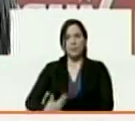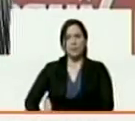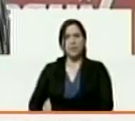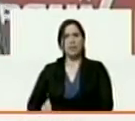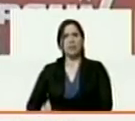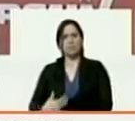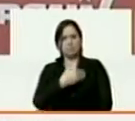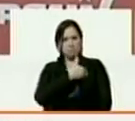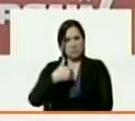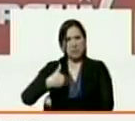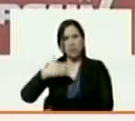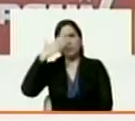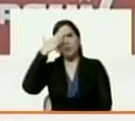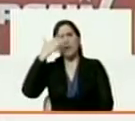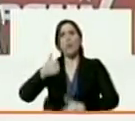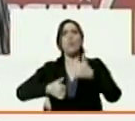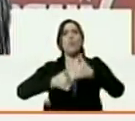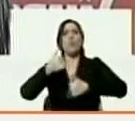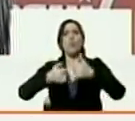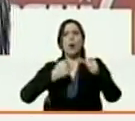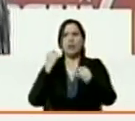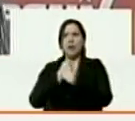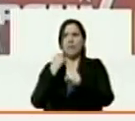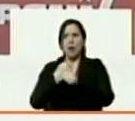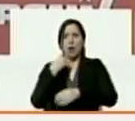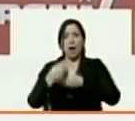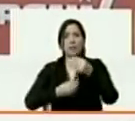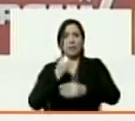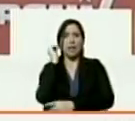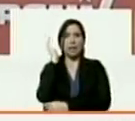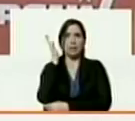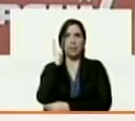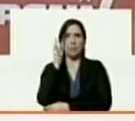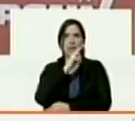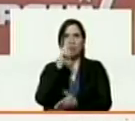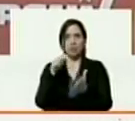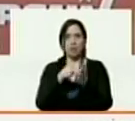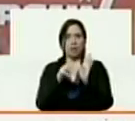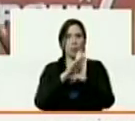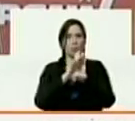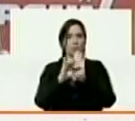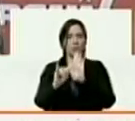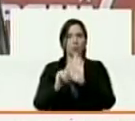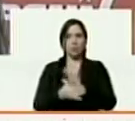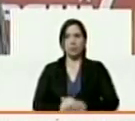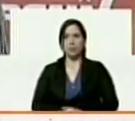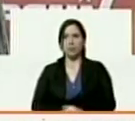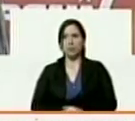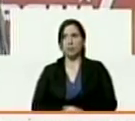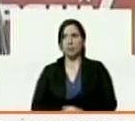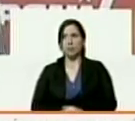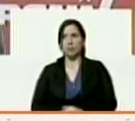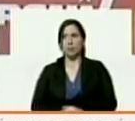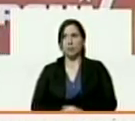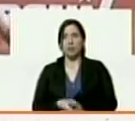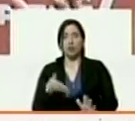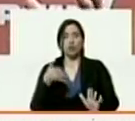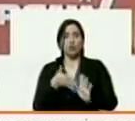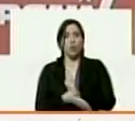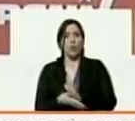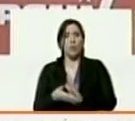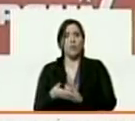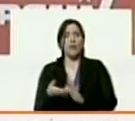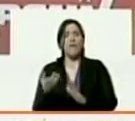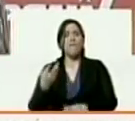saber cuál va a ser el trabajo que va a realizar la Asamblea Nacional Constituyente con respecto a los falsos positivos que se